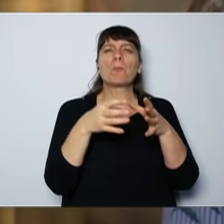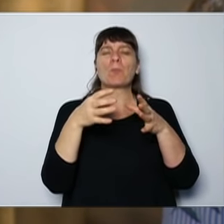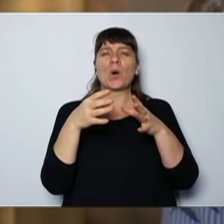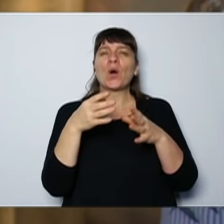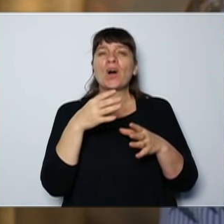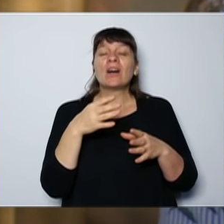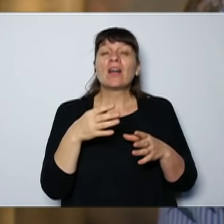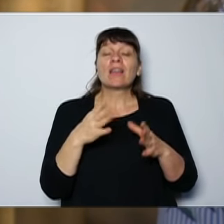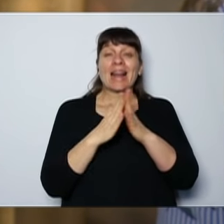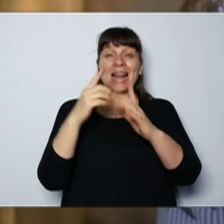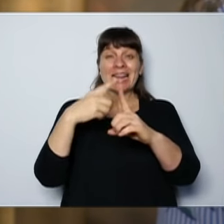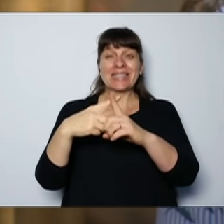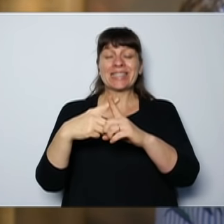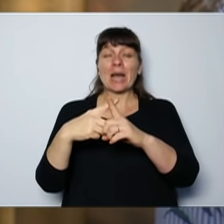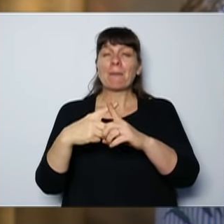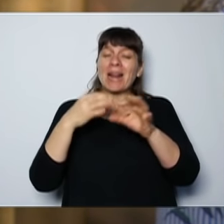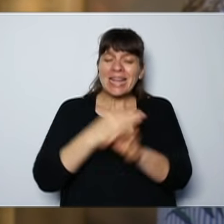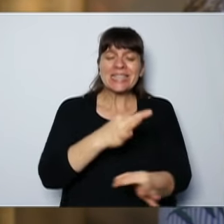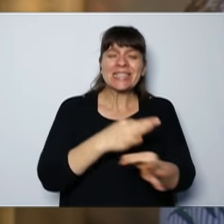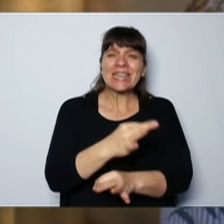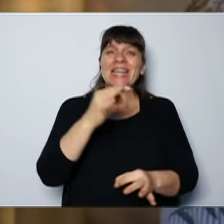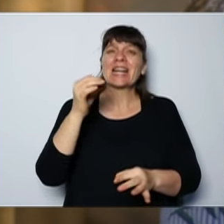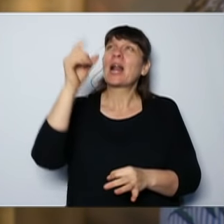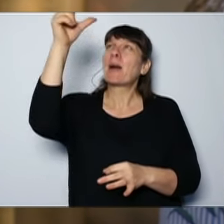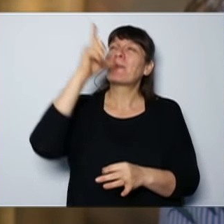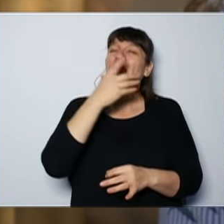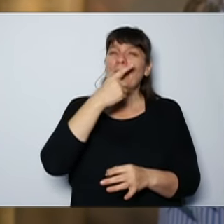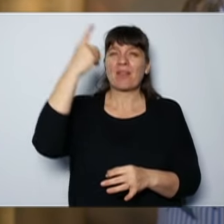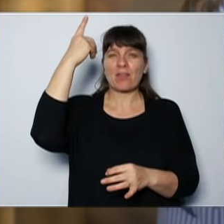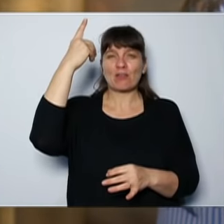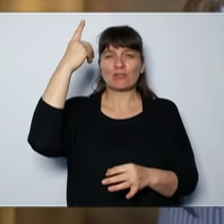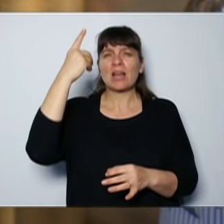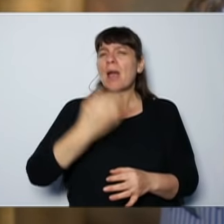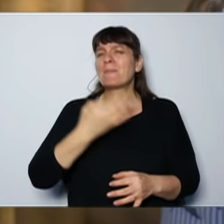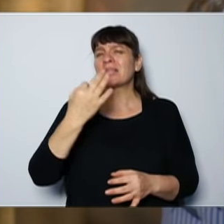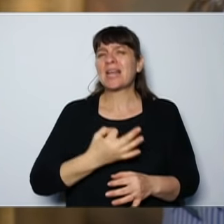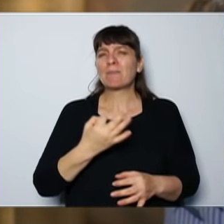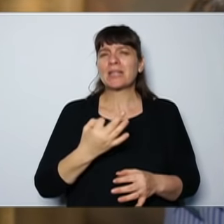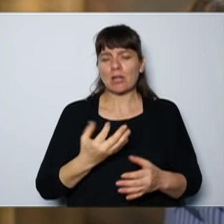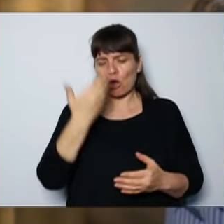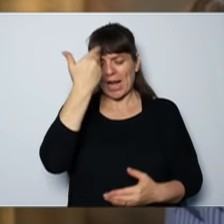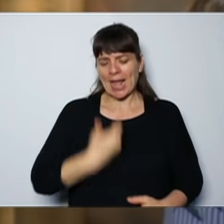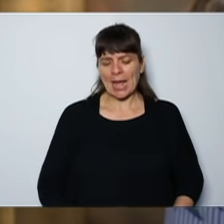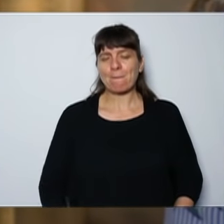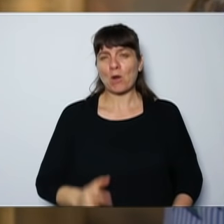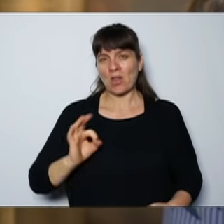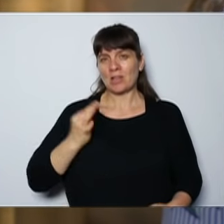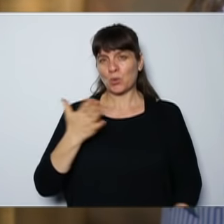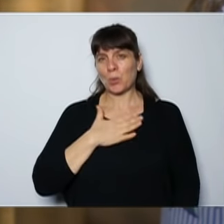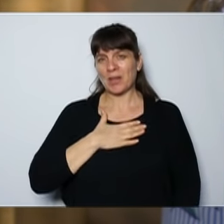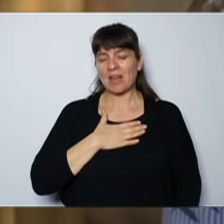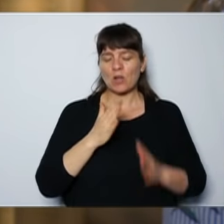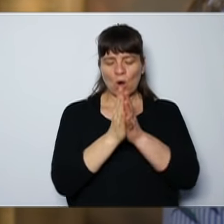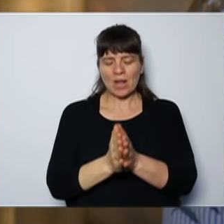viña del Señor, para que sigan enseñando la palabra de vida, especialmente con el ejemplo de sus